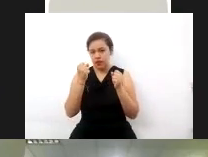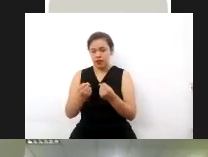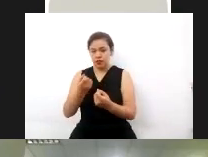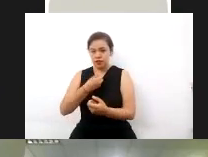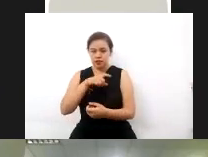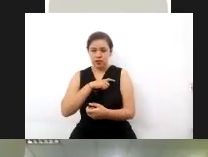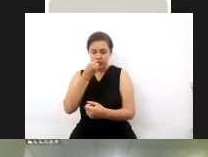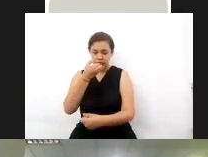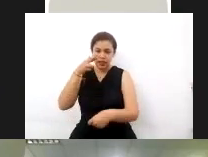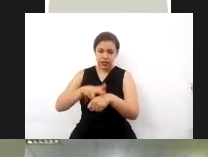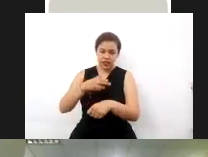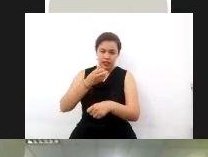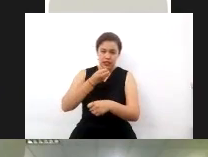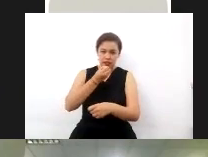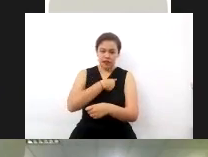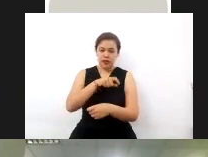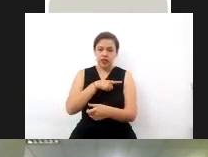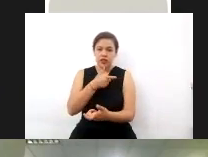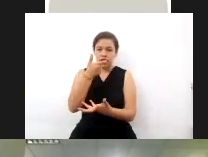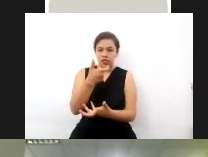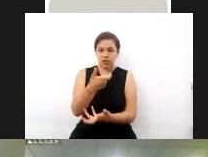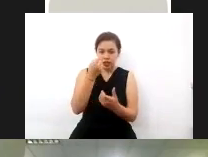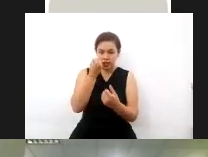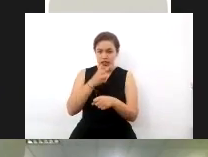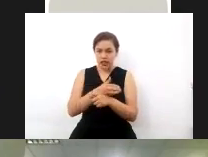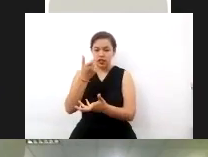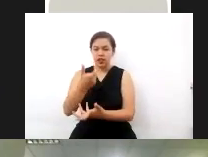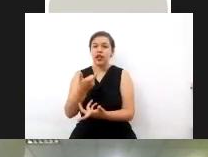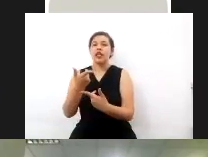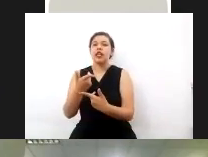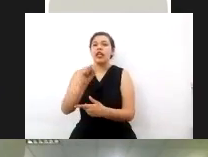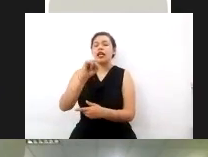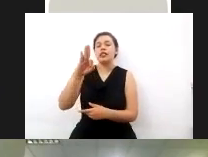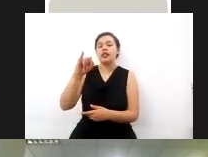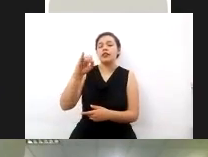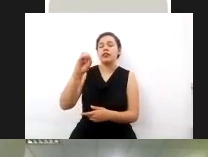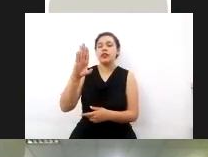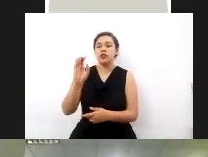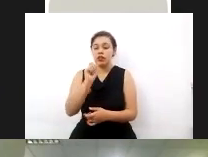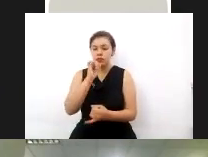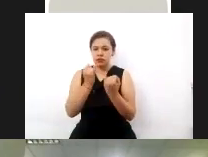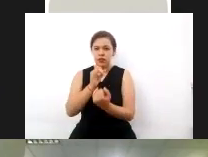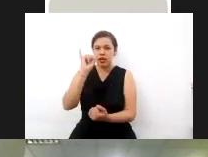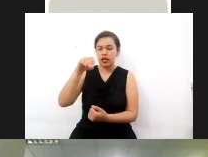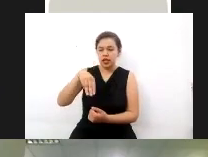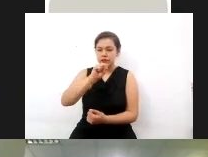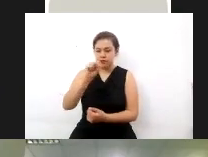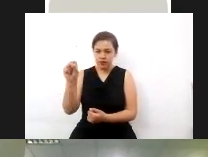de Salud, la de Economía y la de Trabajo y Previsión Social, así como en el portal del IMSS. En el portal del